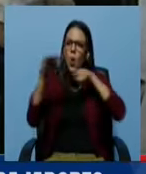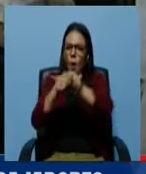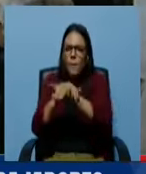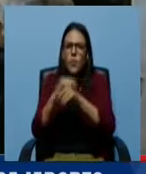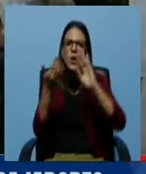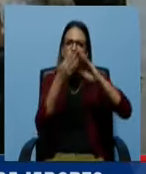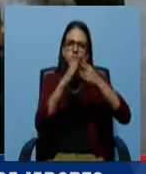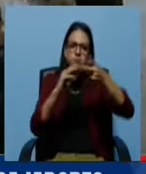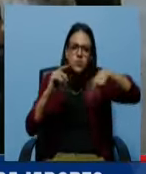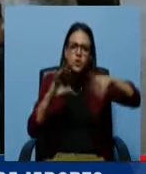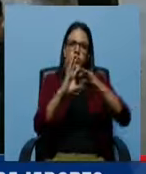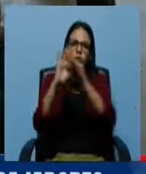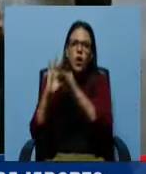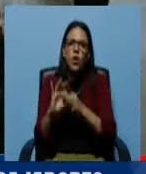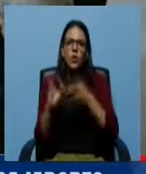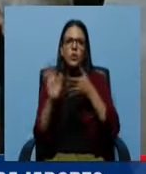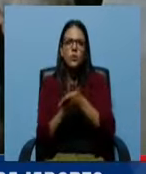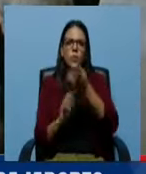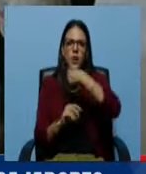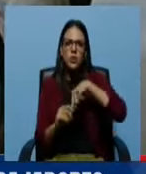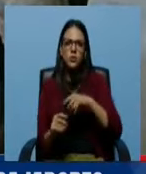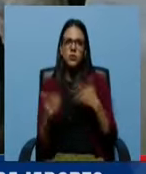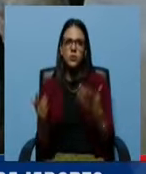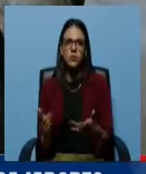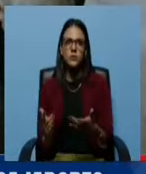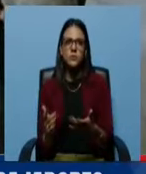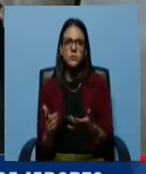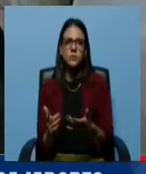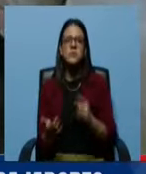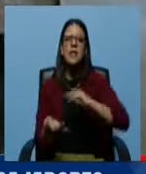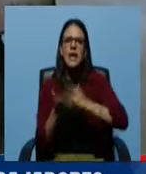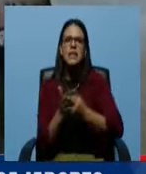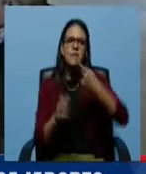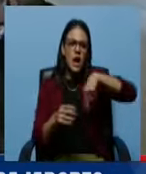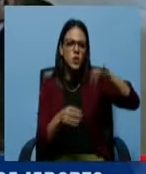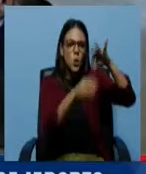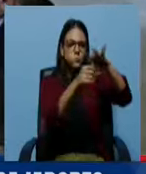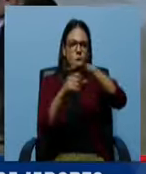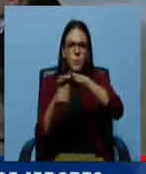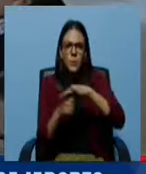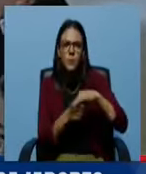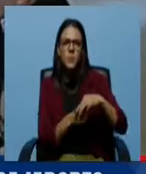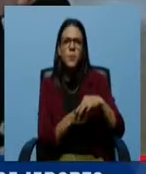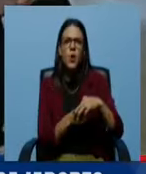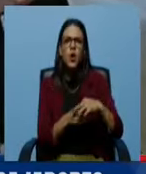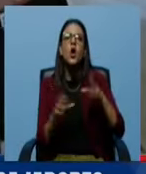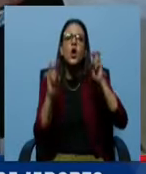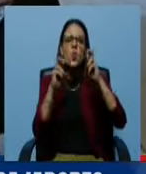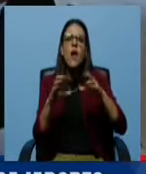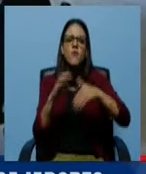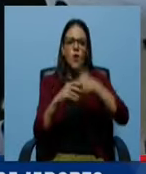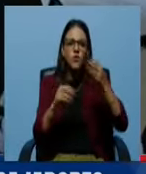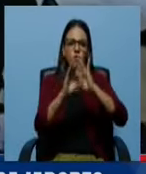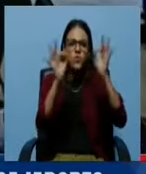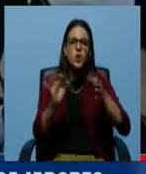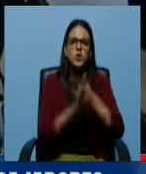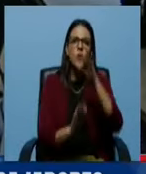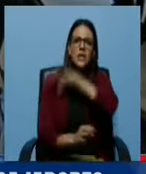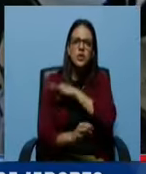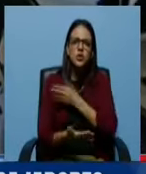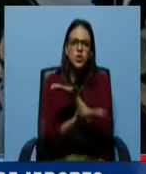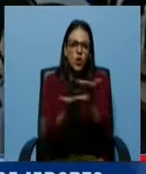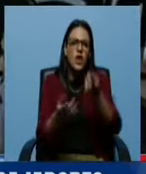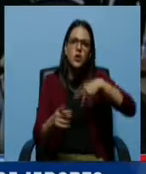comunales, es en el campo venezolano. Allí se ha sembrado verdaderamente el nuevo modelo de sociedad, que en Venezuela